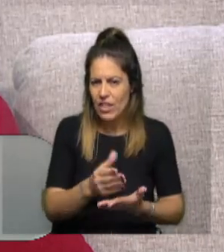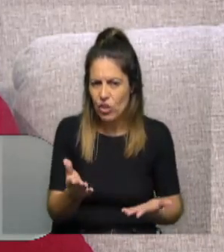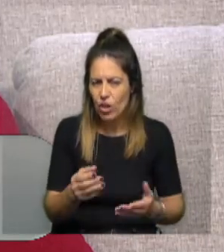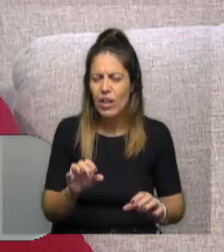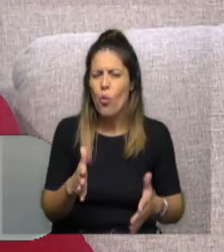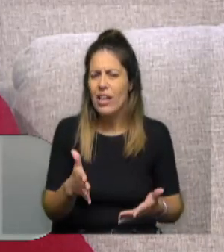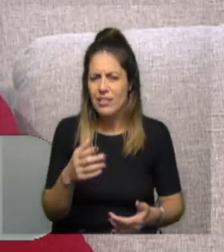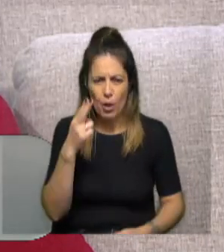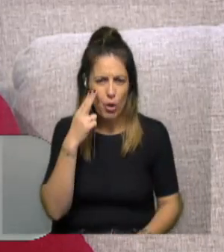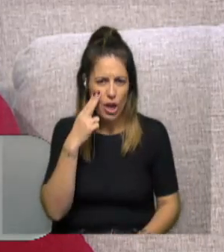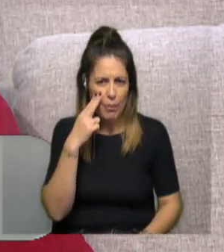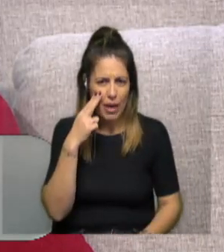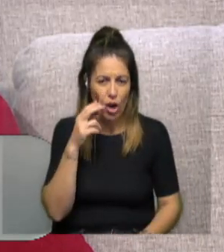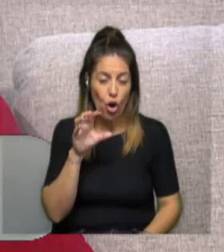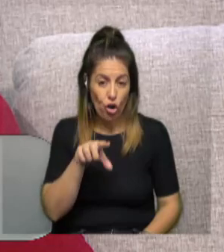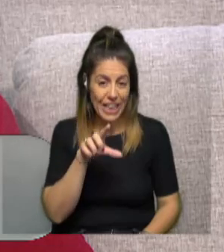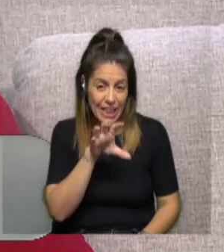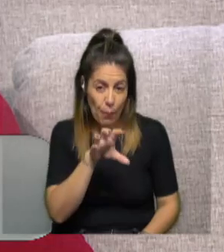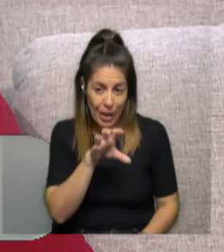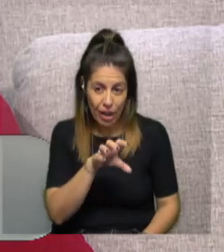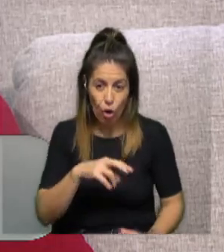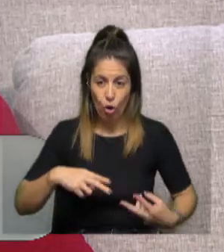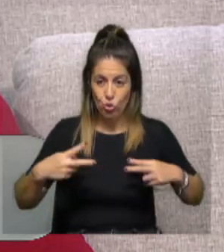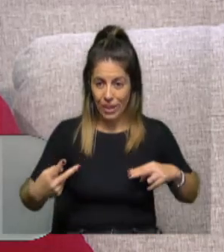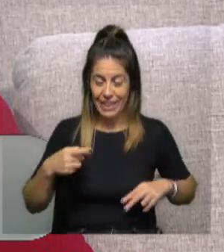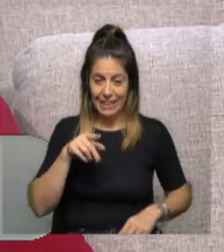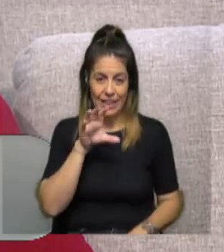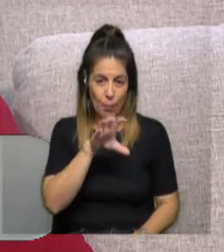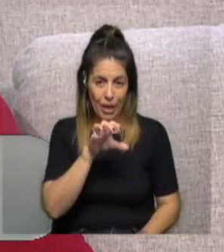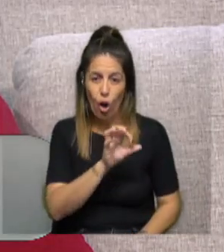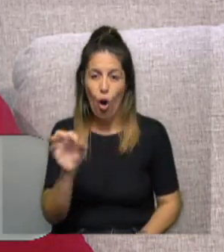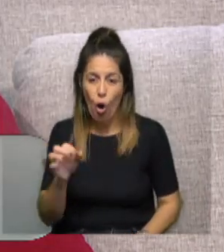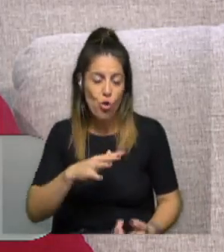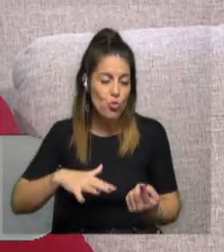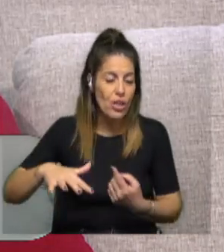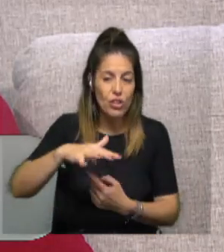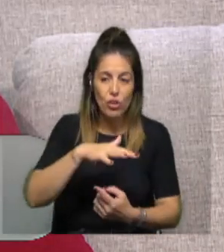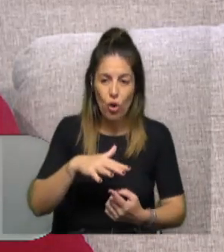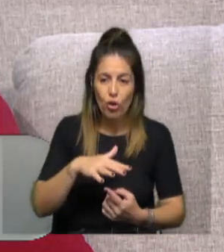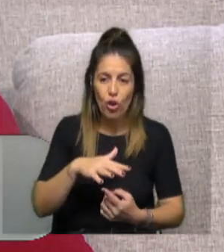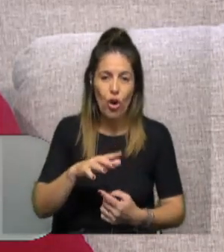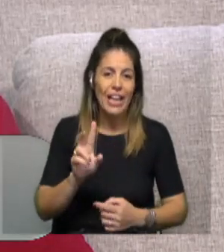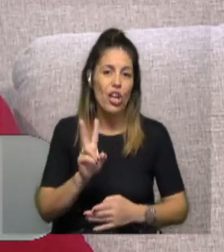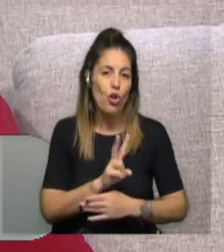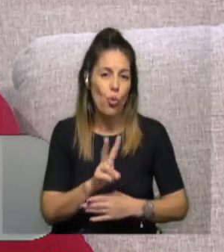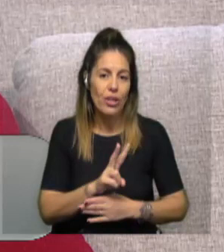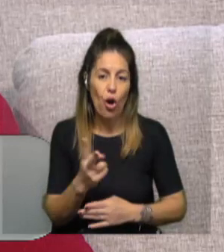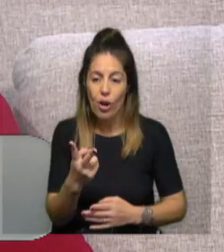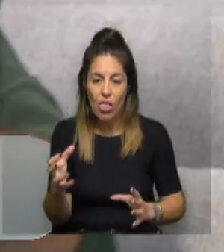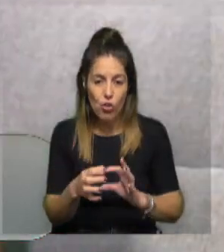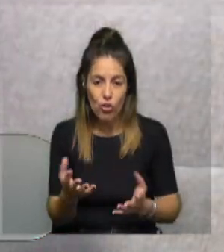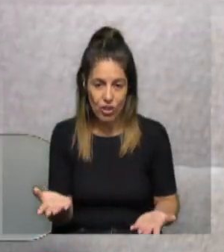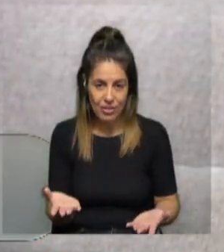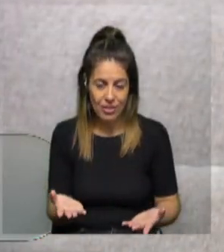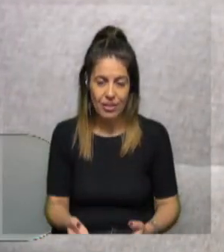hay un problema? ¿Es con este perro, con su genética de este perro, o su entorno que no tomó los cuidados, o las dos cosas? Es que, en